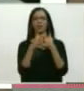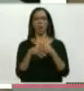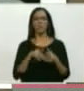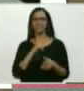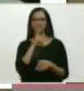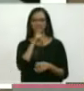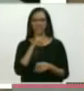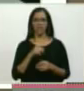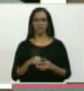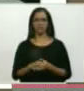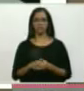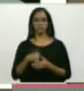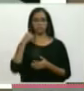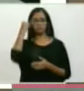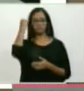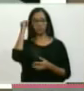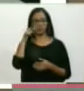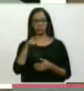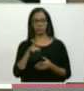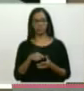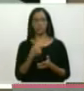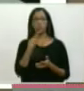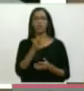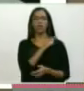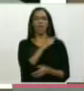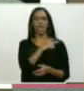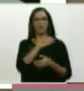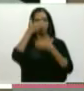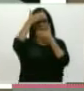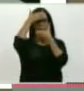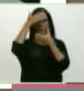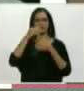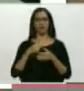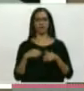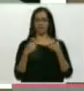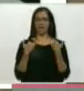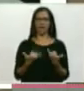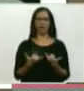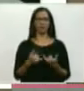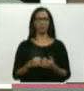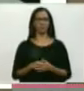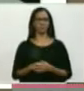Moncuso. Imagínate tú. Esto lo dijo un jefe paramilitar. Ahora bien,